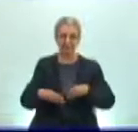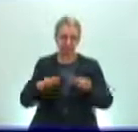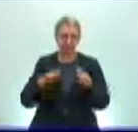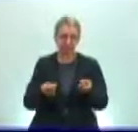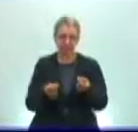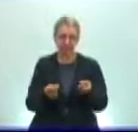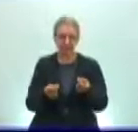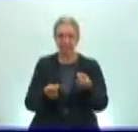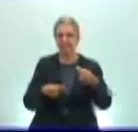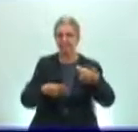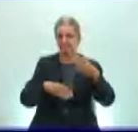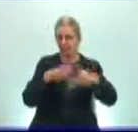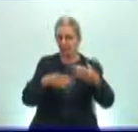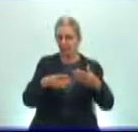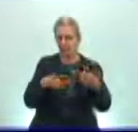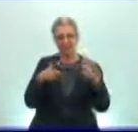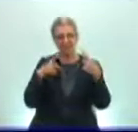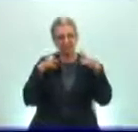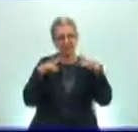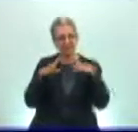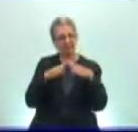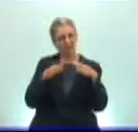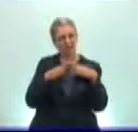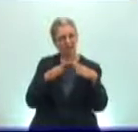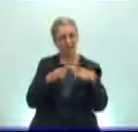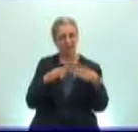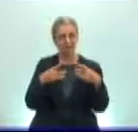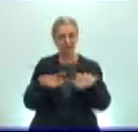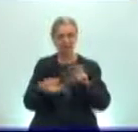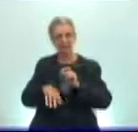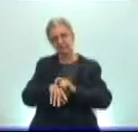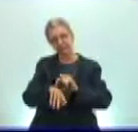damos unos segundos para que puedan tomar nota.